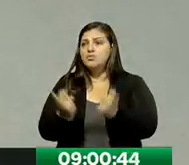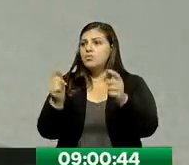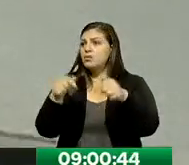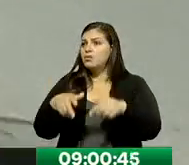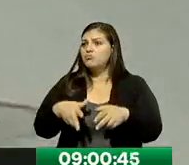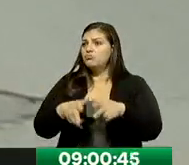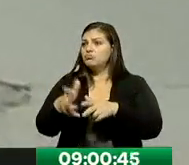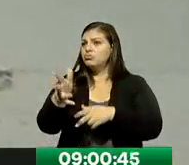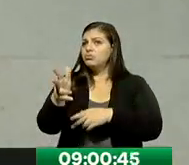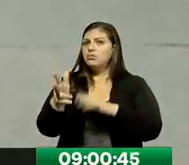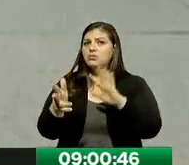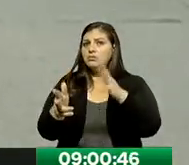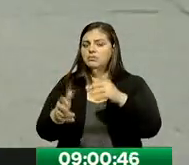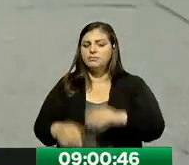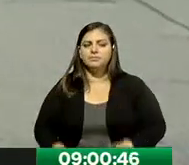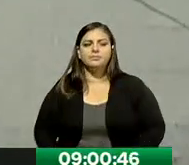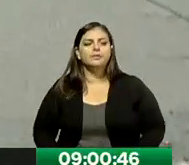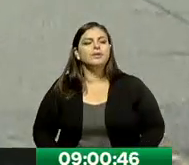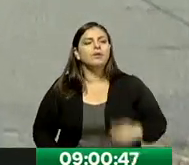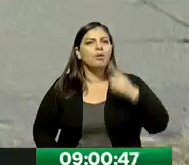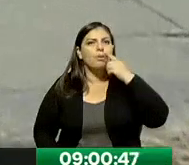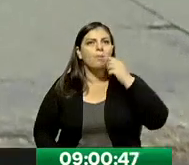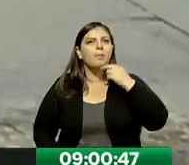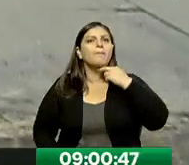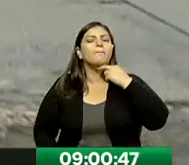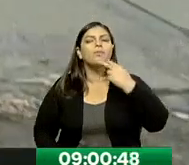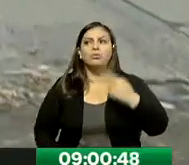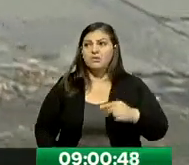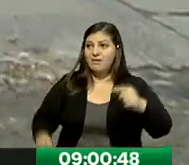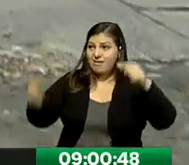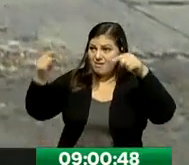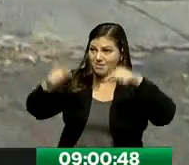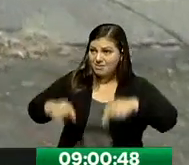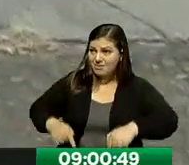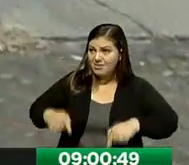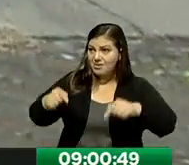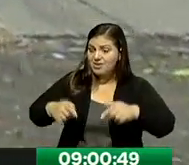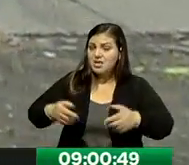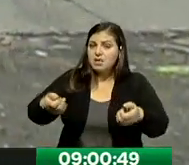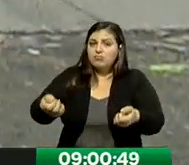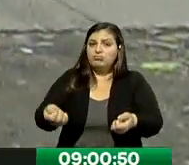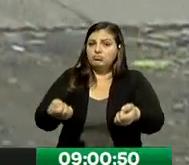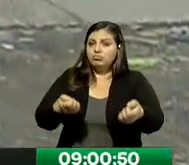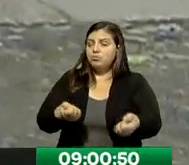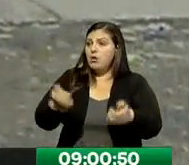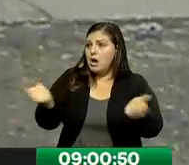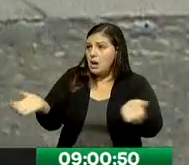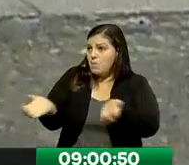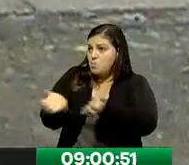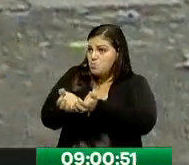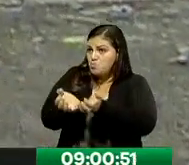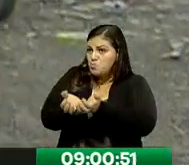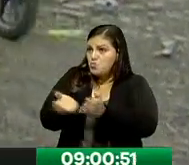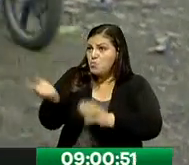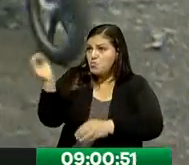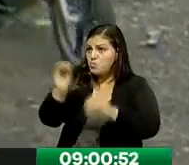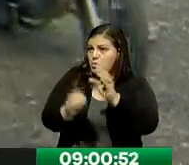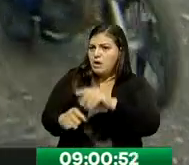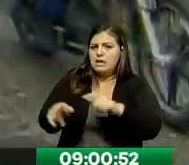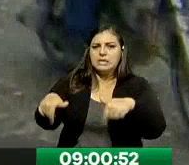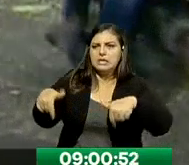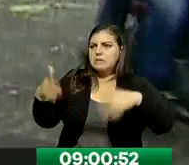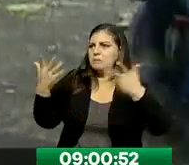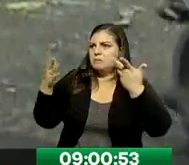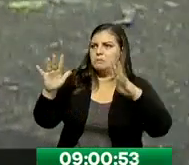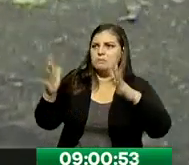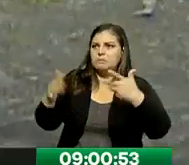Limpio recoge la basura dos cuadras para allá y dos cuadras para allá. Entra. ¿Y este? Aquí no pasa. Por eso la gente de otros